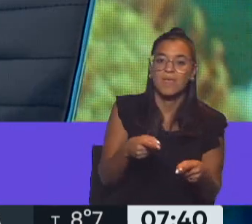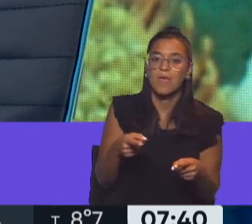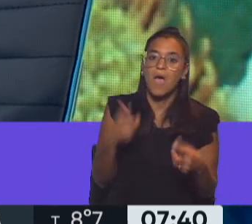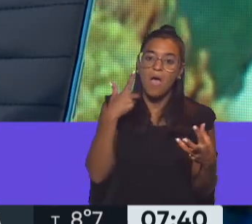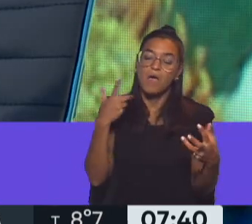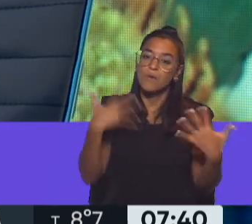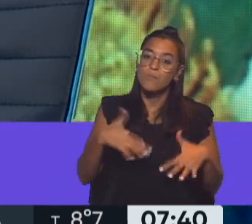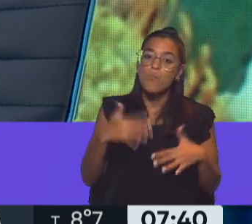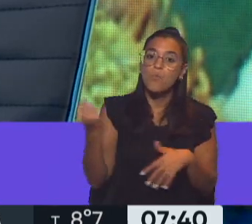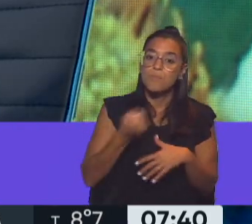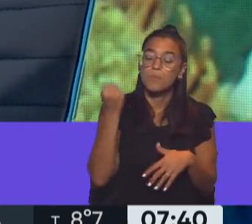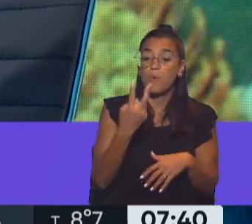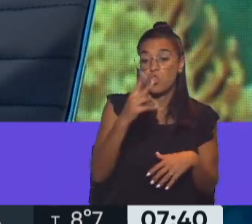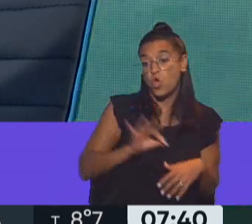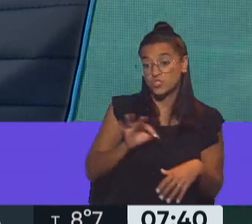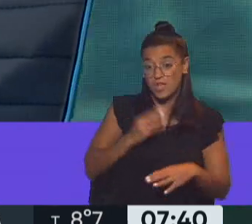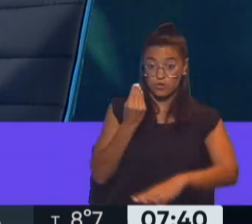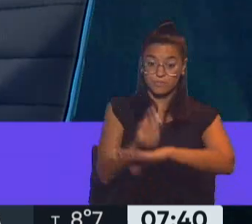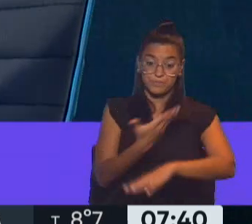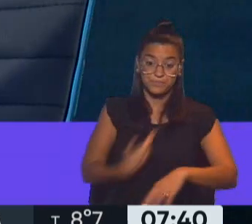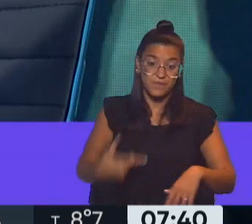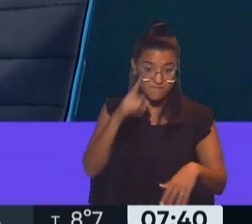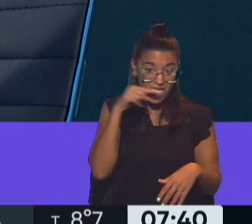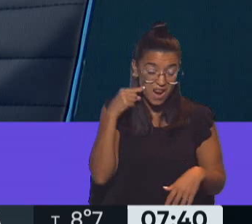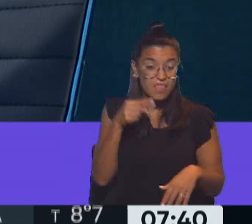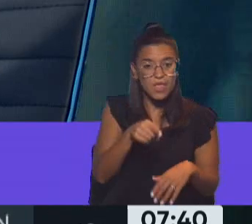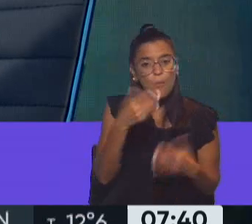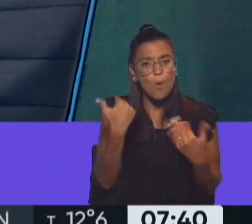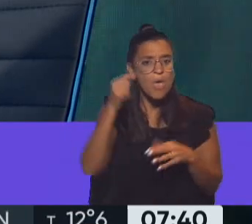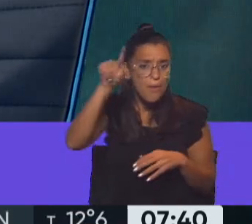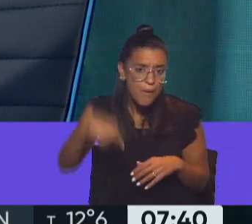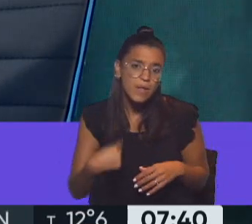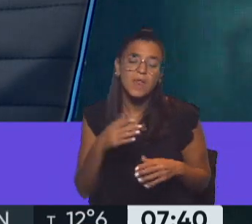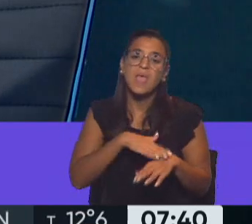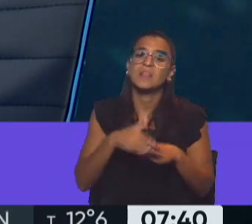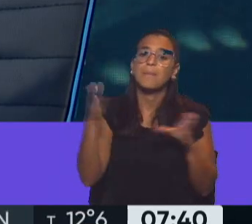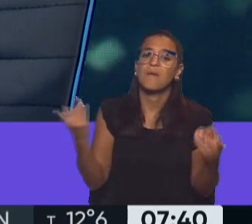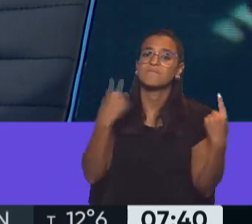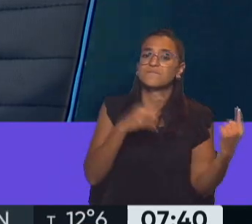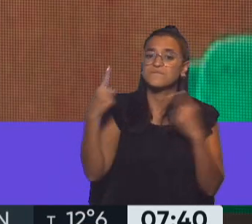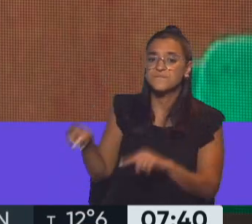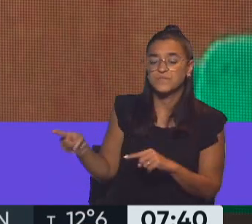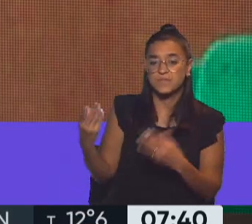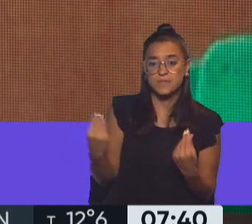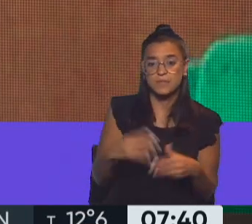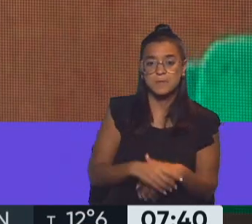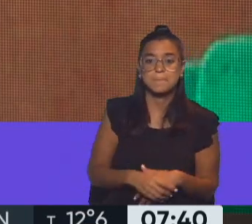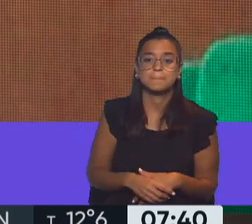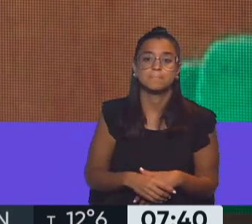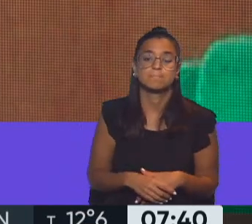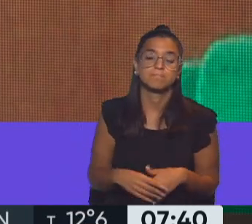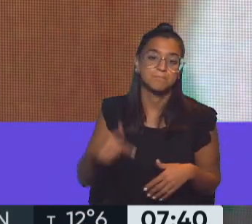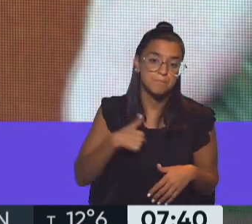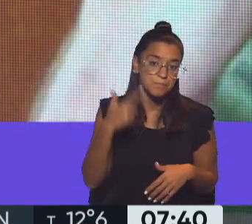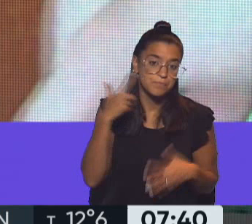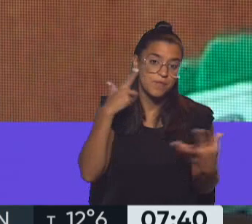a 2 años de la gestión del presidente Alberto Fernández. ¿Crees que esto puede generar que empiece otra etapa para la gestión? Mira, es de esperar que